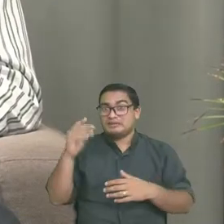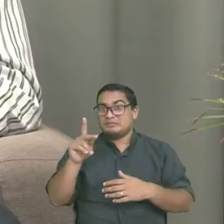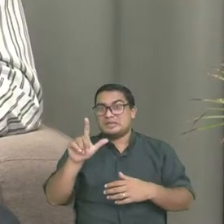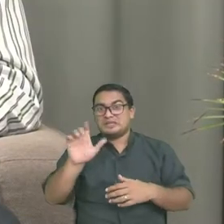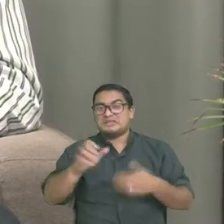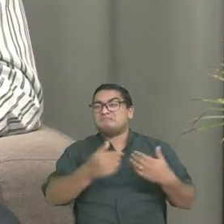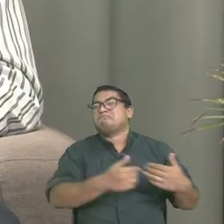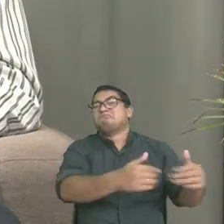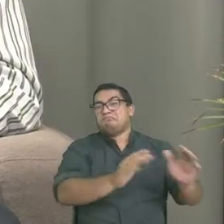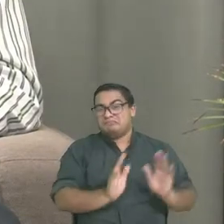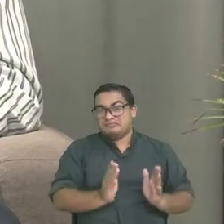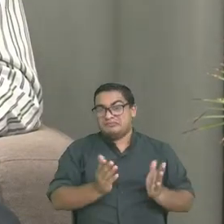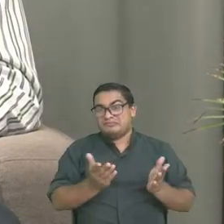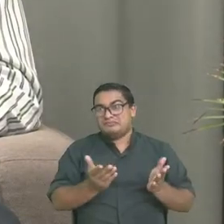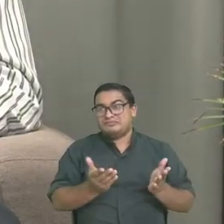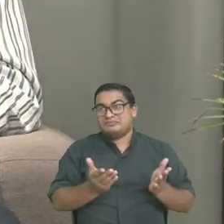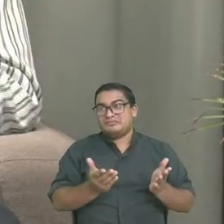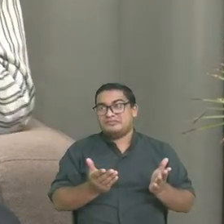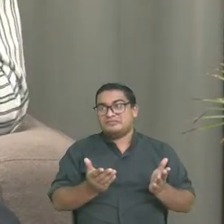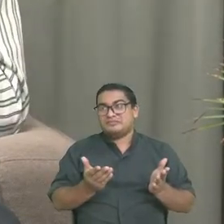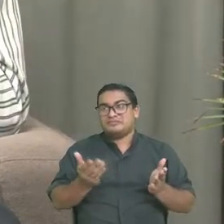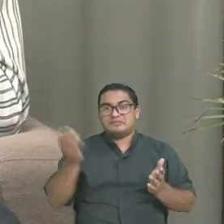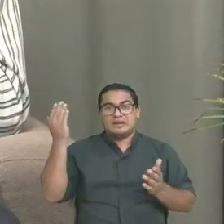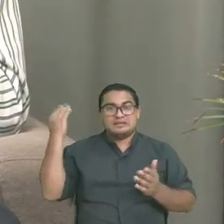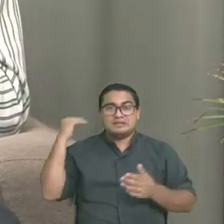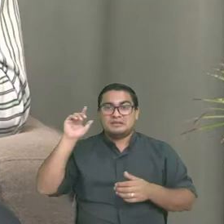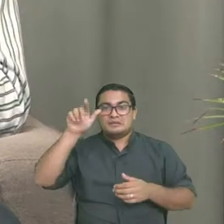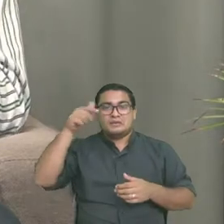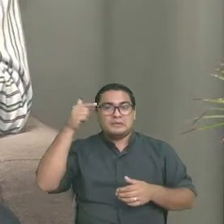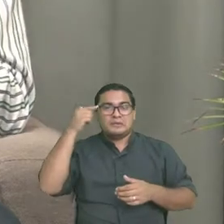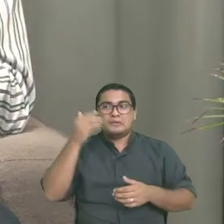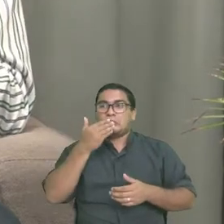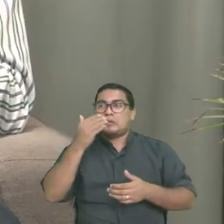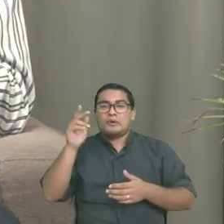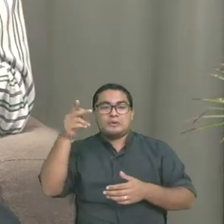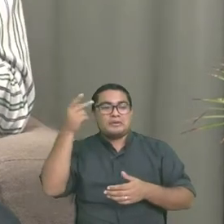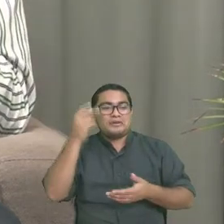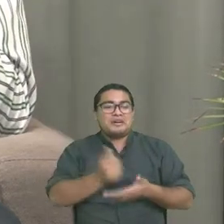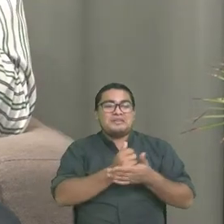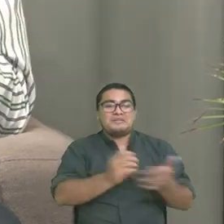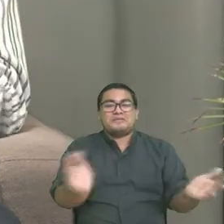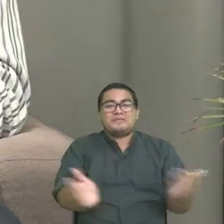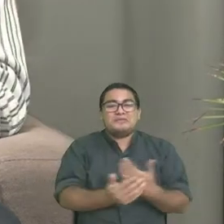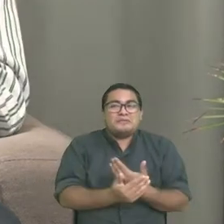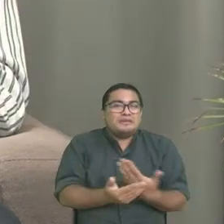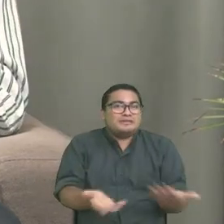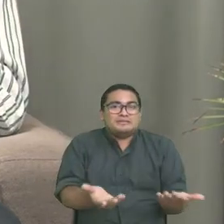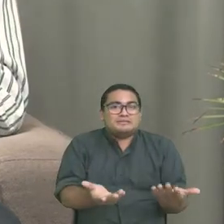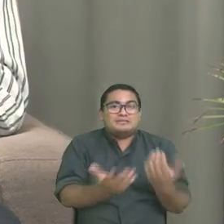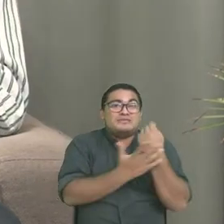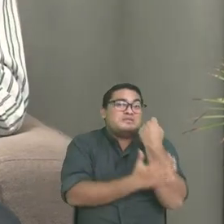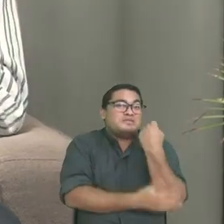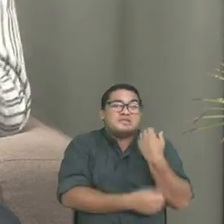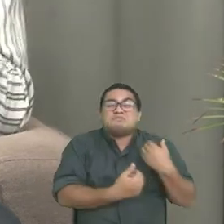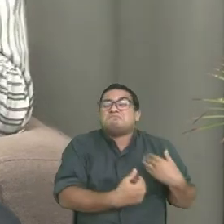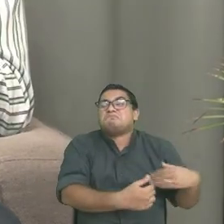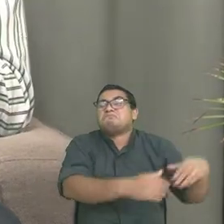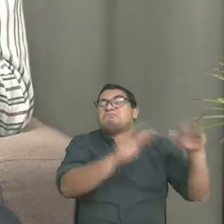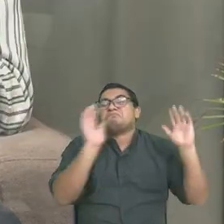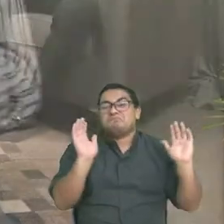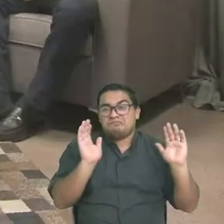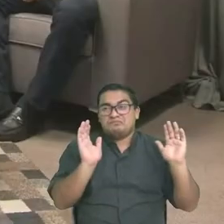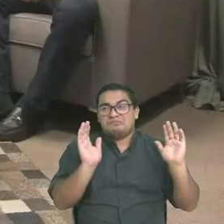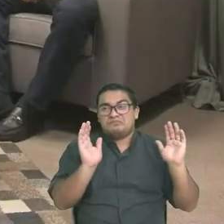neoliberales, o con un gobierno que no tenga voluntad política para combatir la pobreza y la pobreza extrema, que